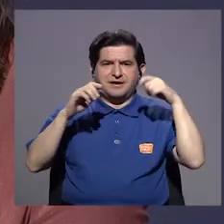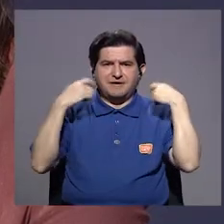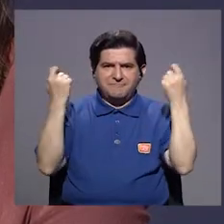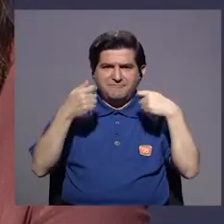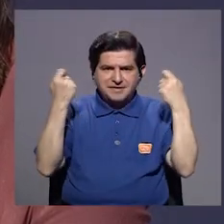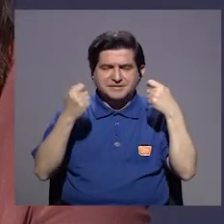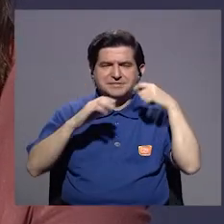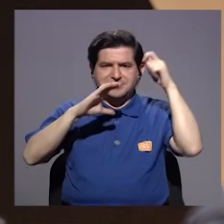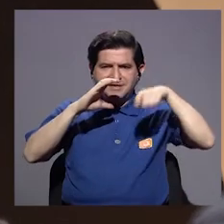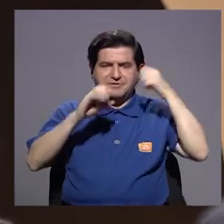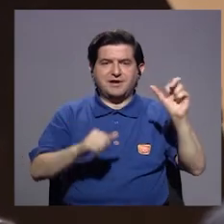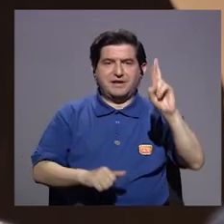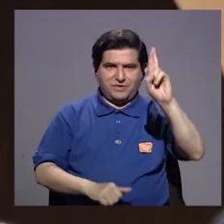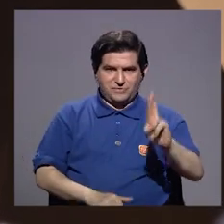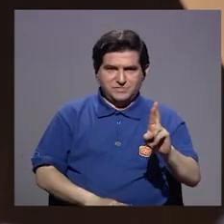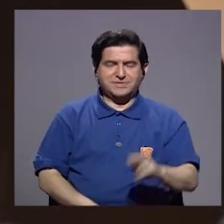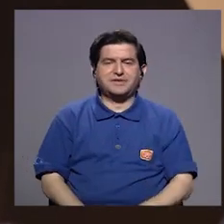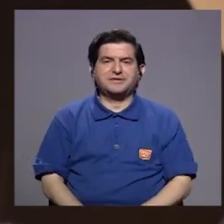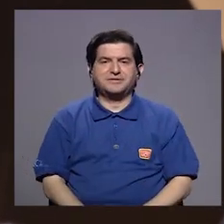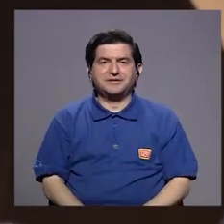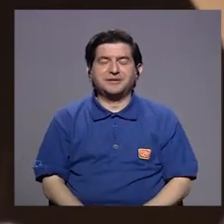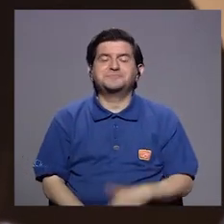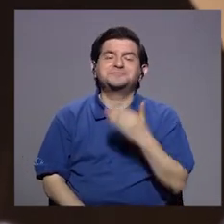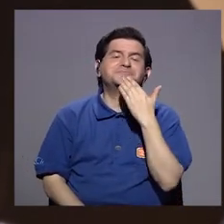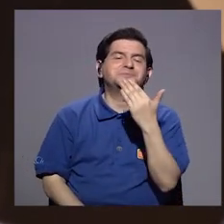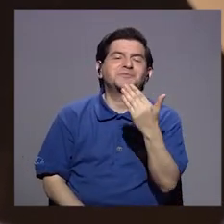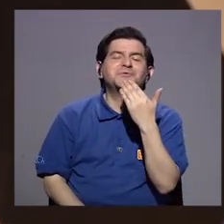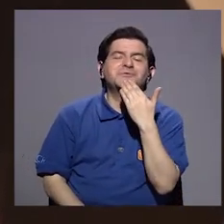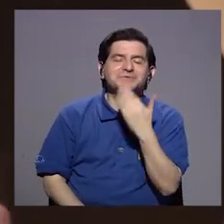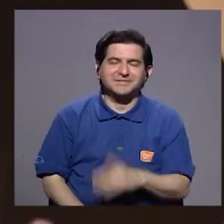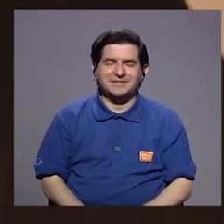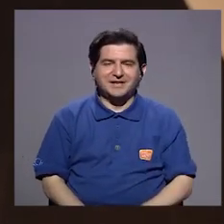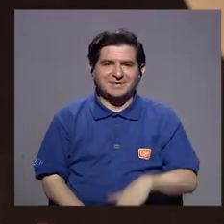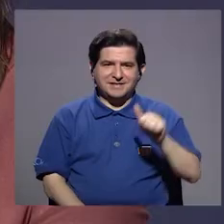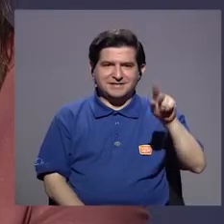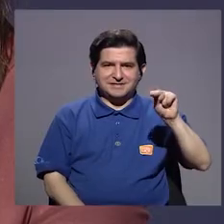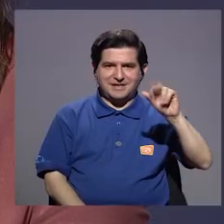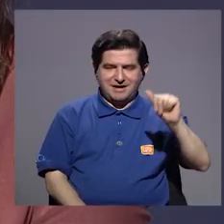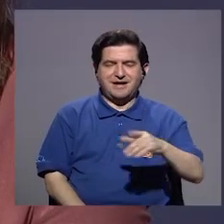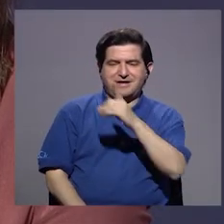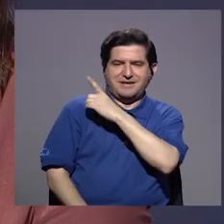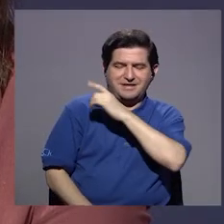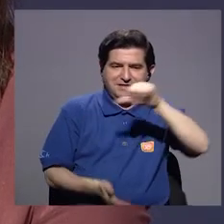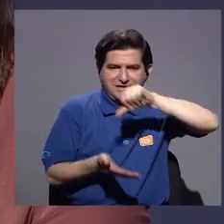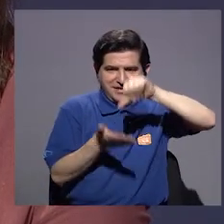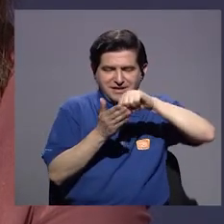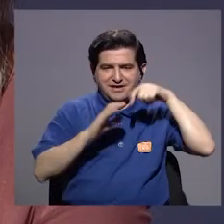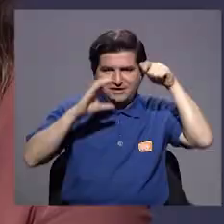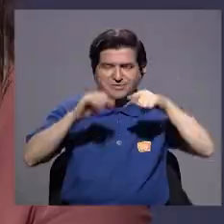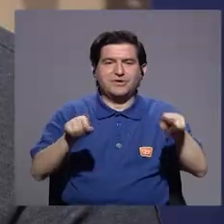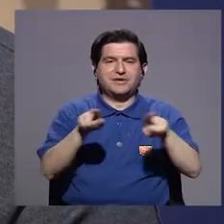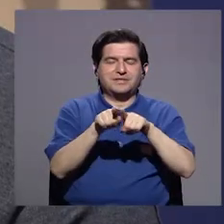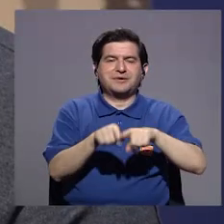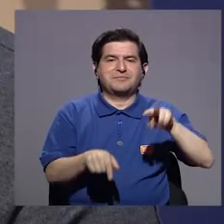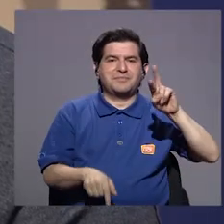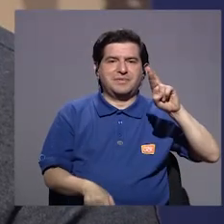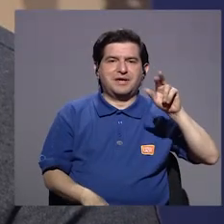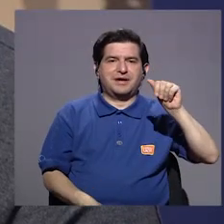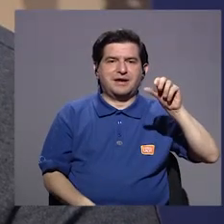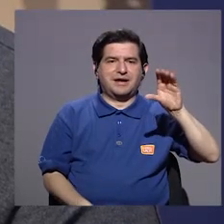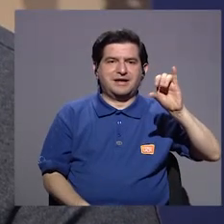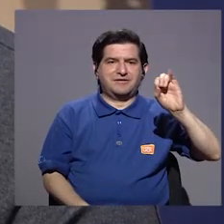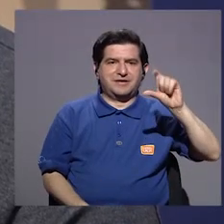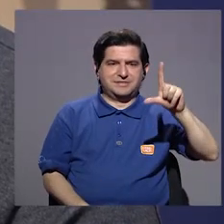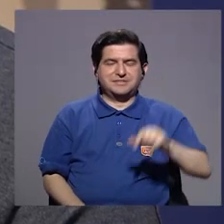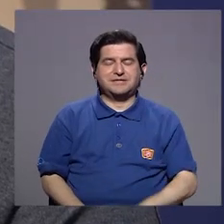de Cine en Costa Rica, así es que no me queda más que agradecerle tanto a Ana, directora del Centro de Cine, como a Raciel del Toro, el